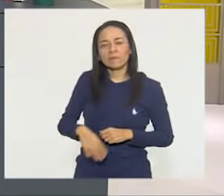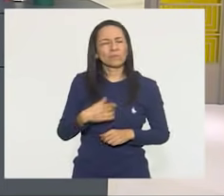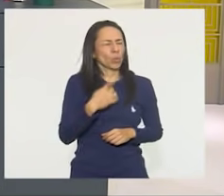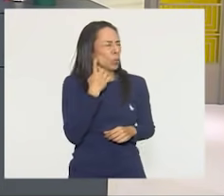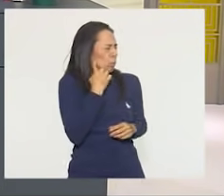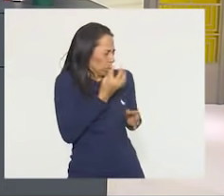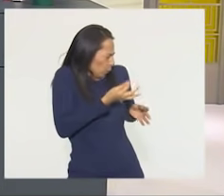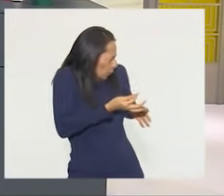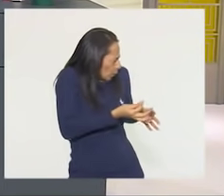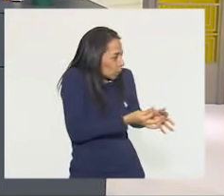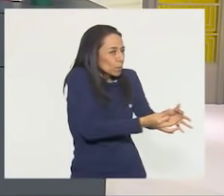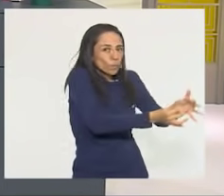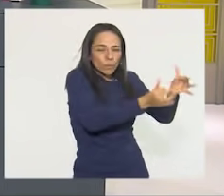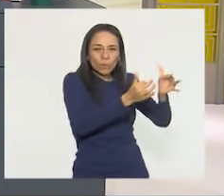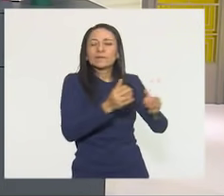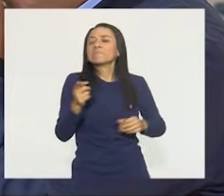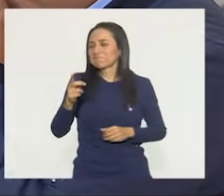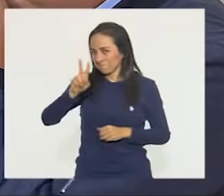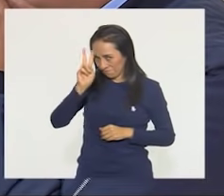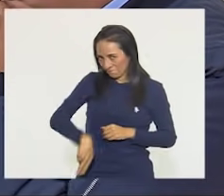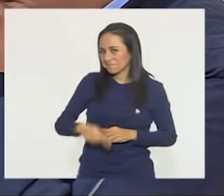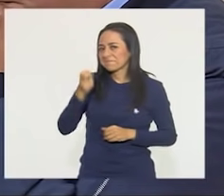muy agudo. Exacto.